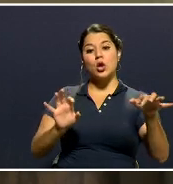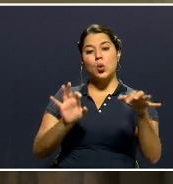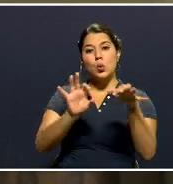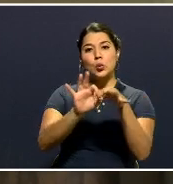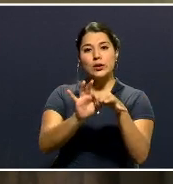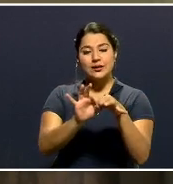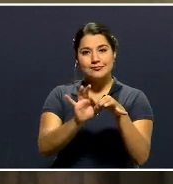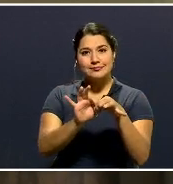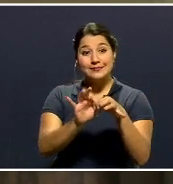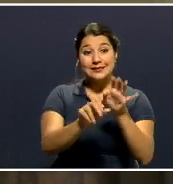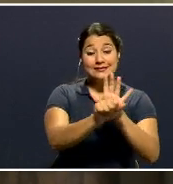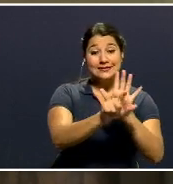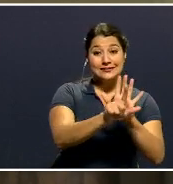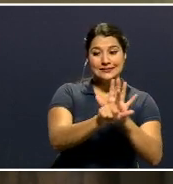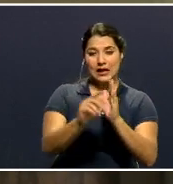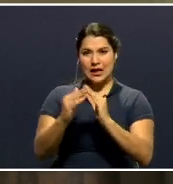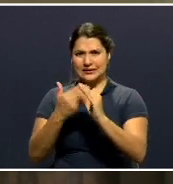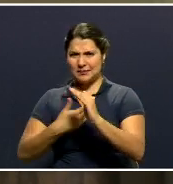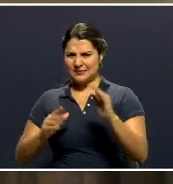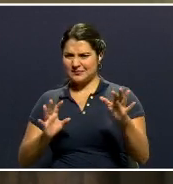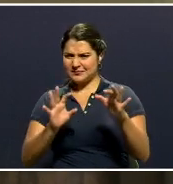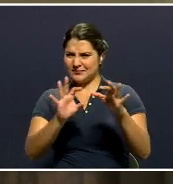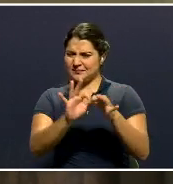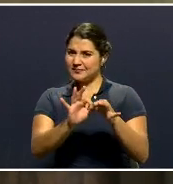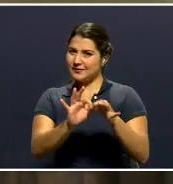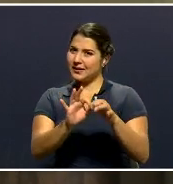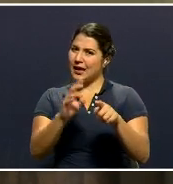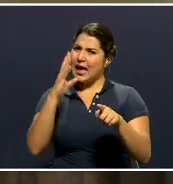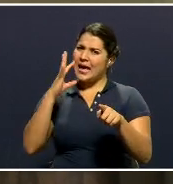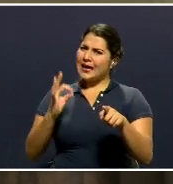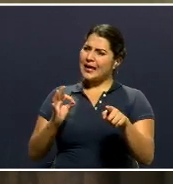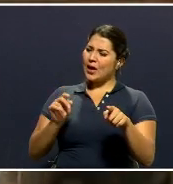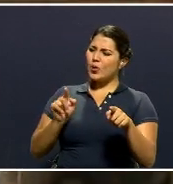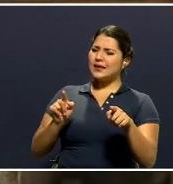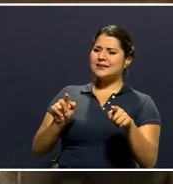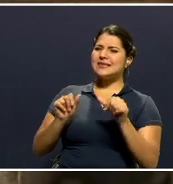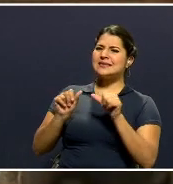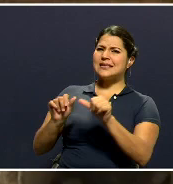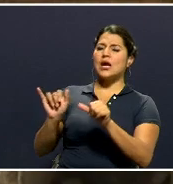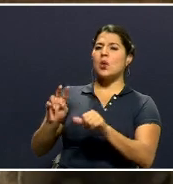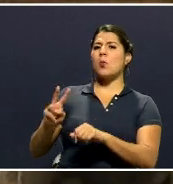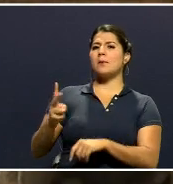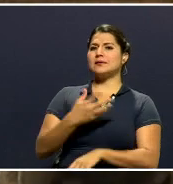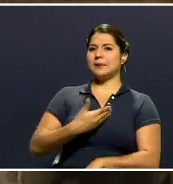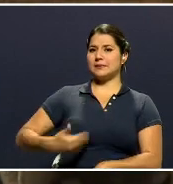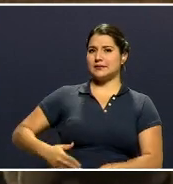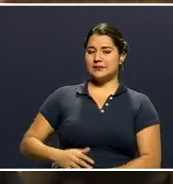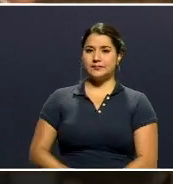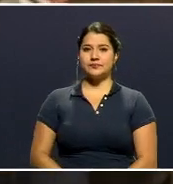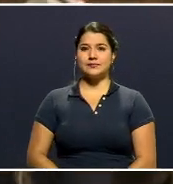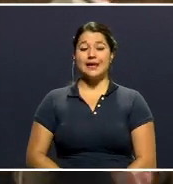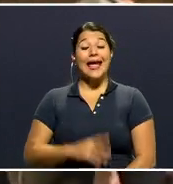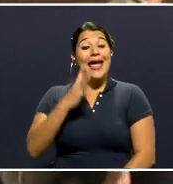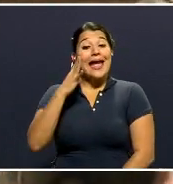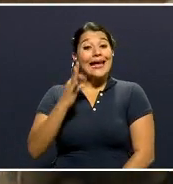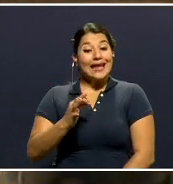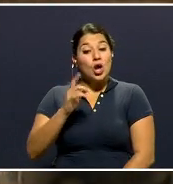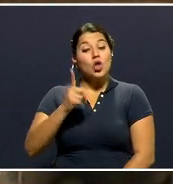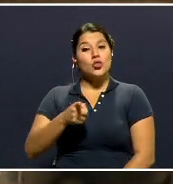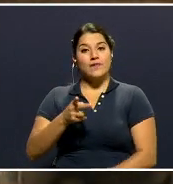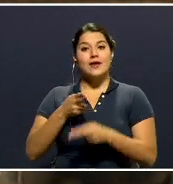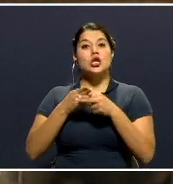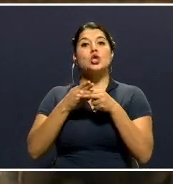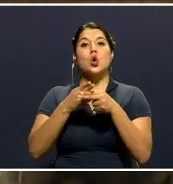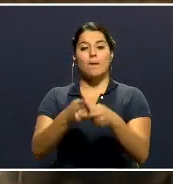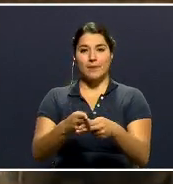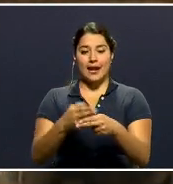Silvia debería de considerar mantenerse en la vicepresidencia. Debe nombrarse un ministro de la Presidencia que pueda articular